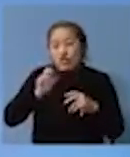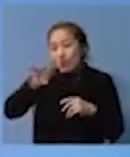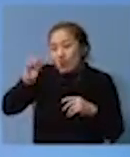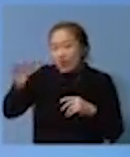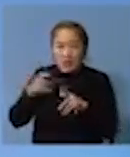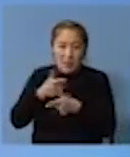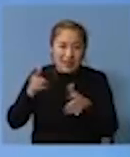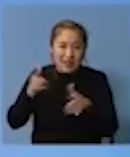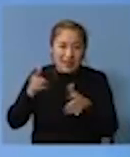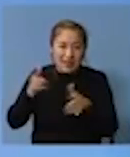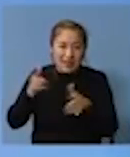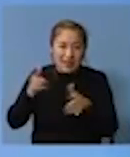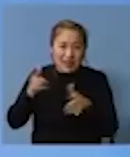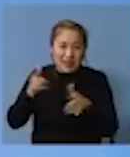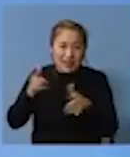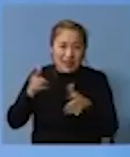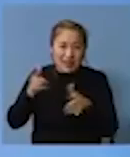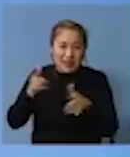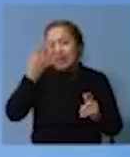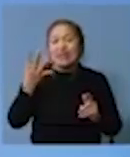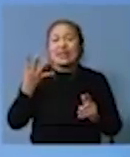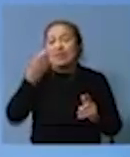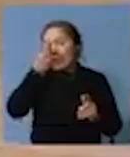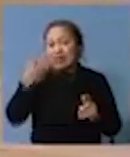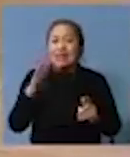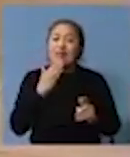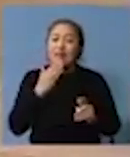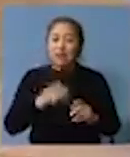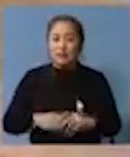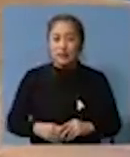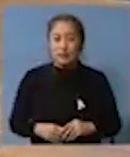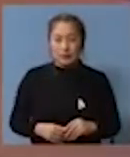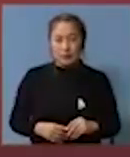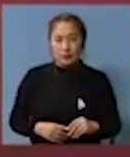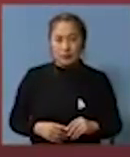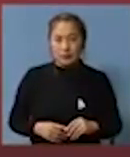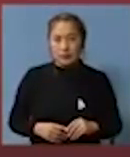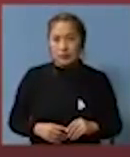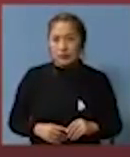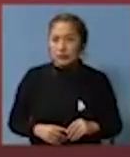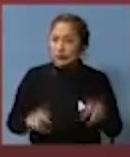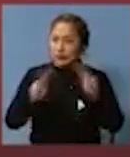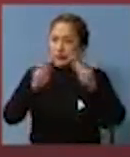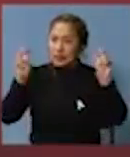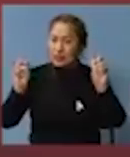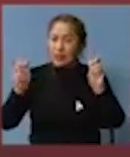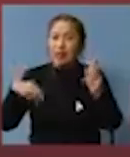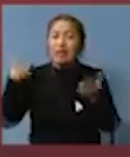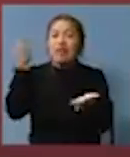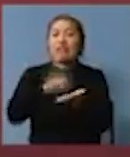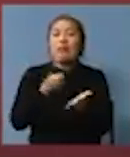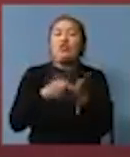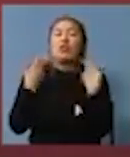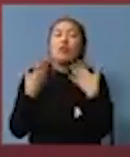hay nombres, y que se habría producido el 23. Dale, lo vamos viendo. El tema de cargo es un tema